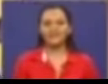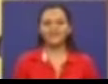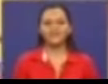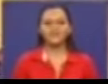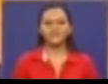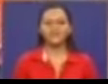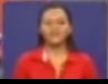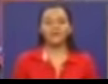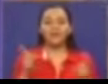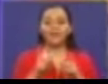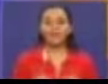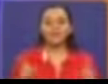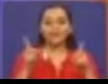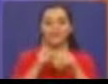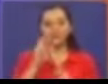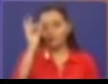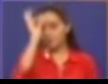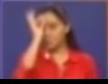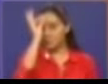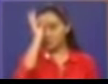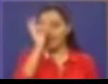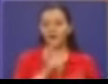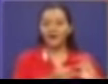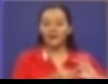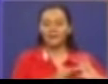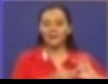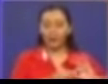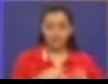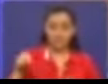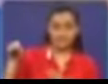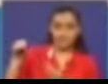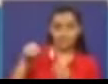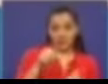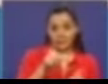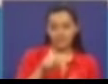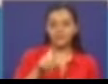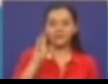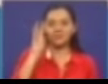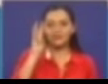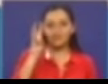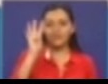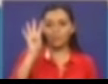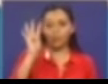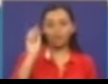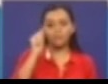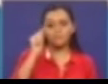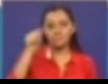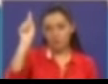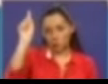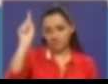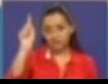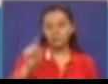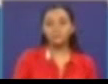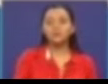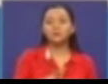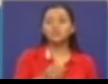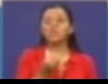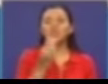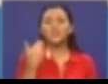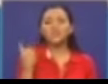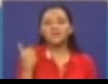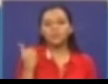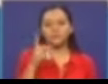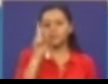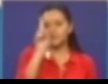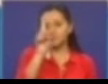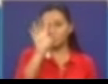Datos del Hospital Docente Calderón. Inversión casi 64 millones, 156 camas para